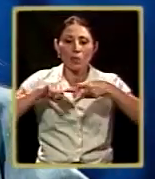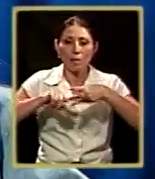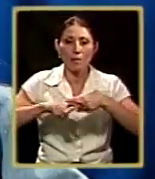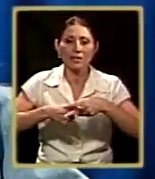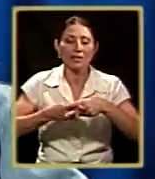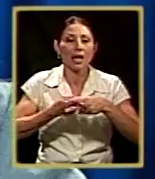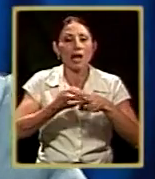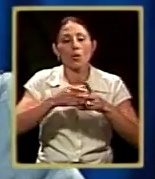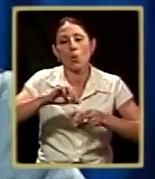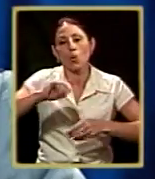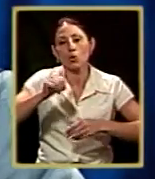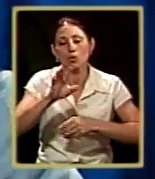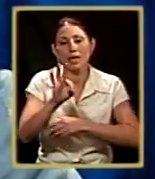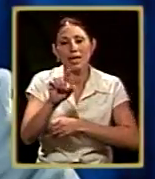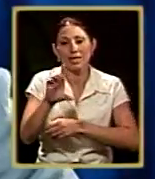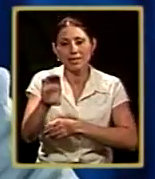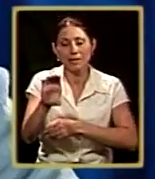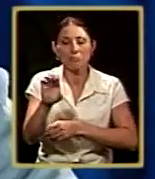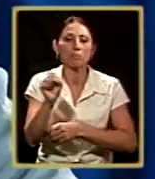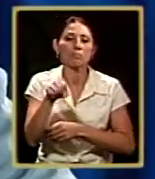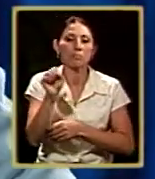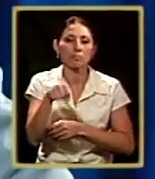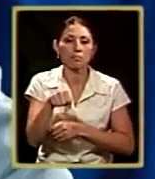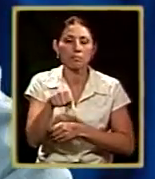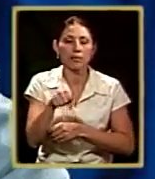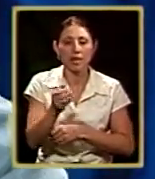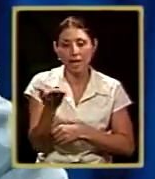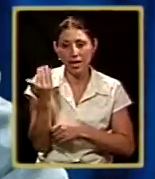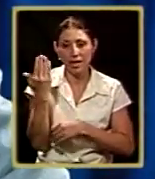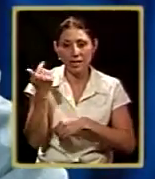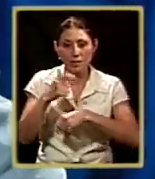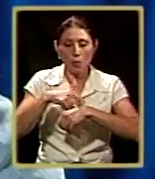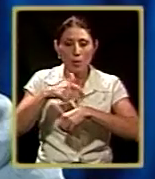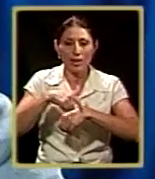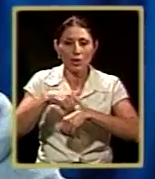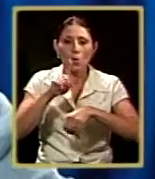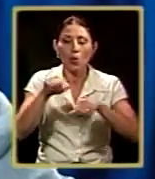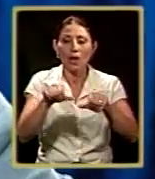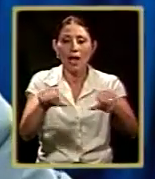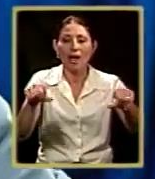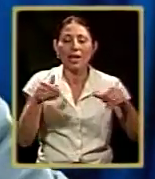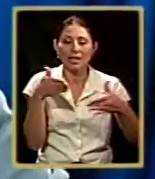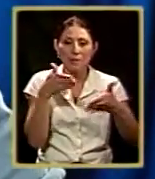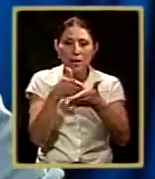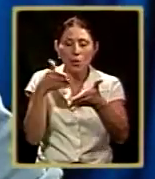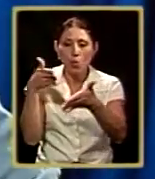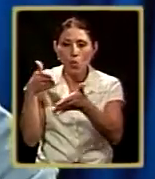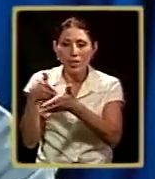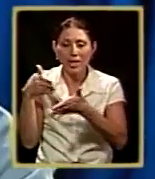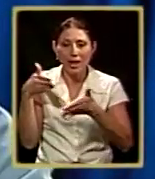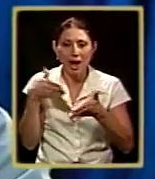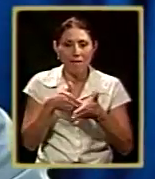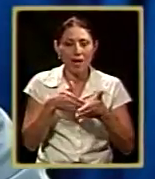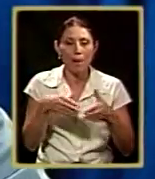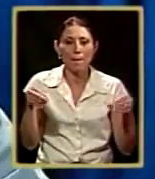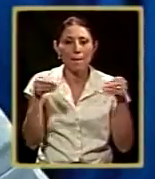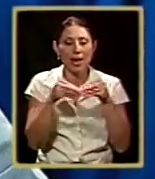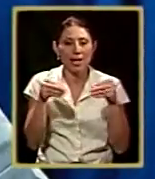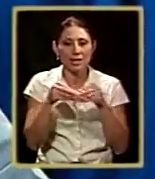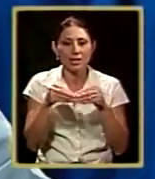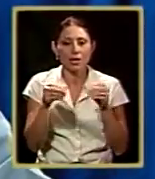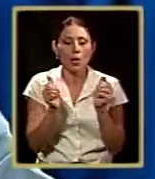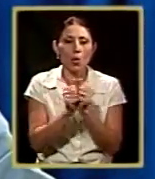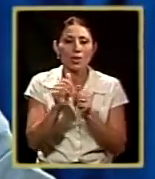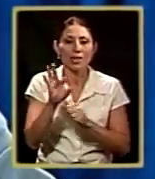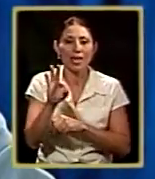los demás. Claro. Y en ese momento uno de los sectores que se perjudicaba más o que pensaban que se iba a perjudicar más era el